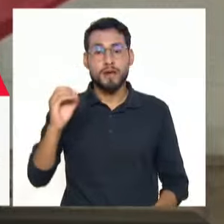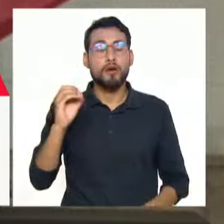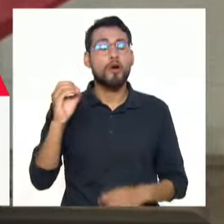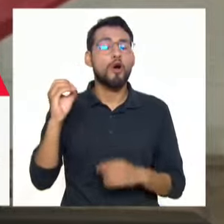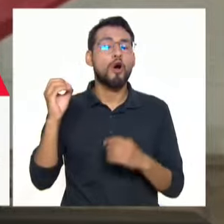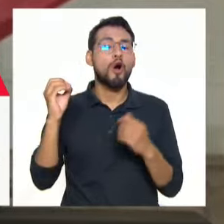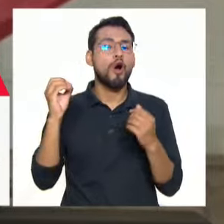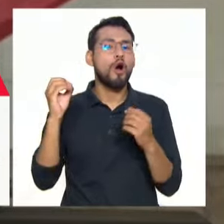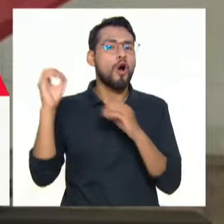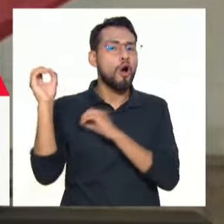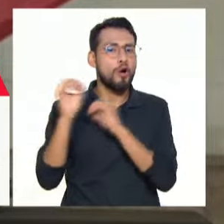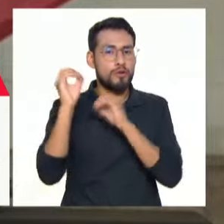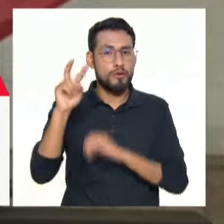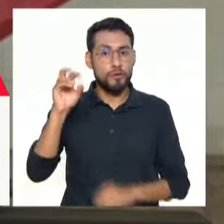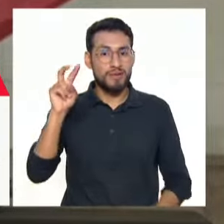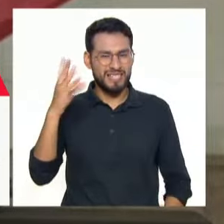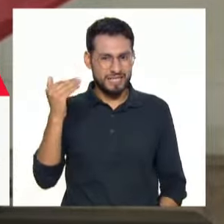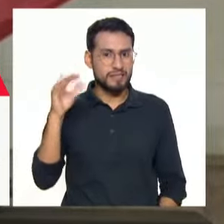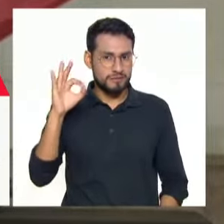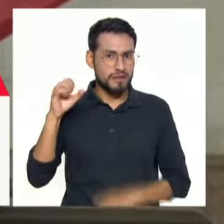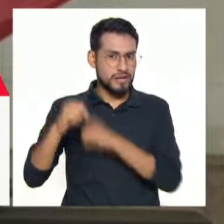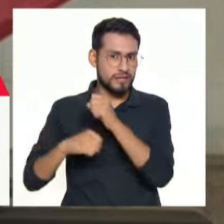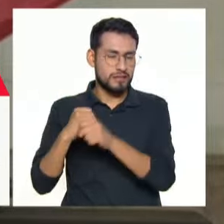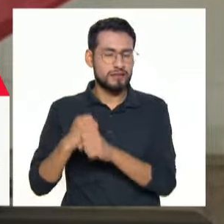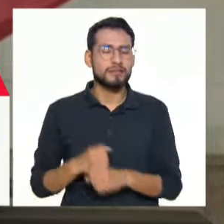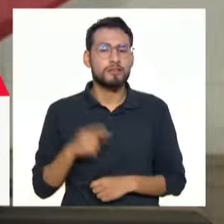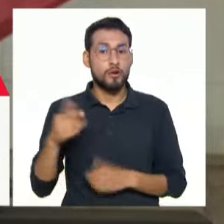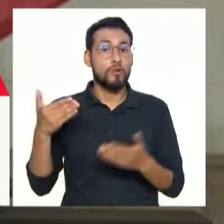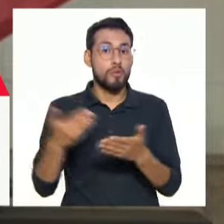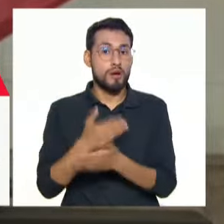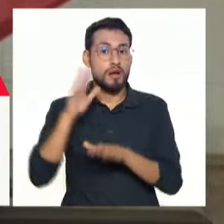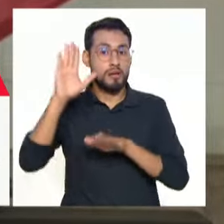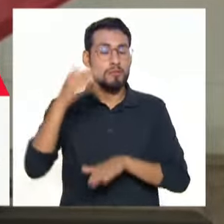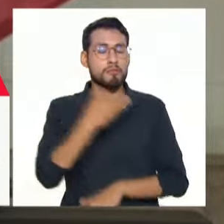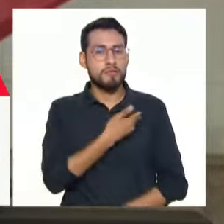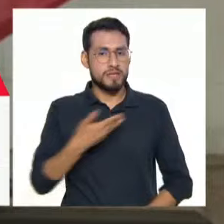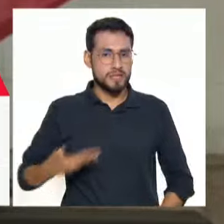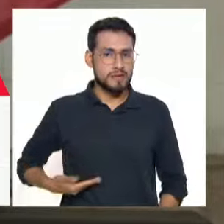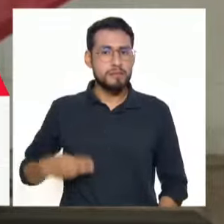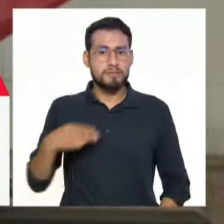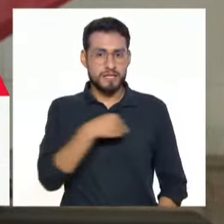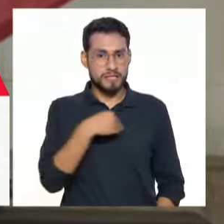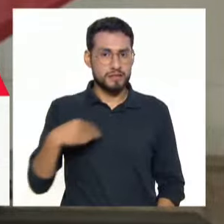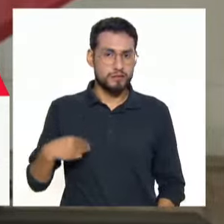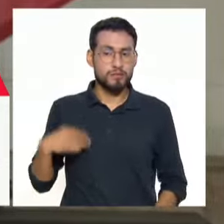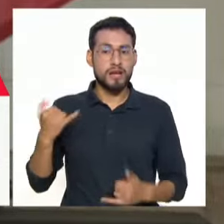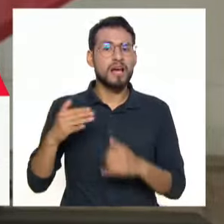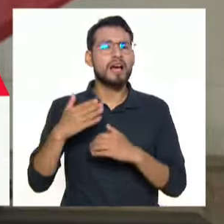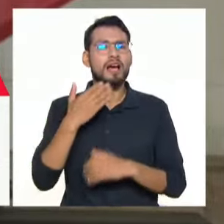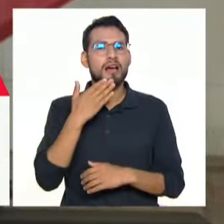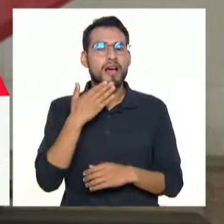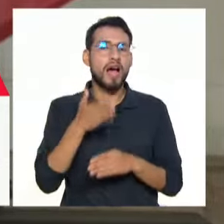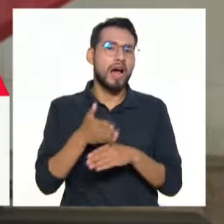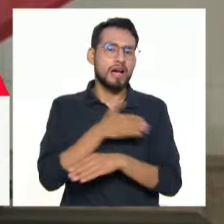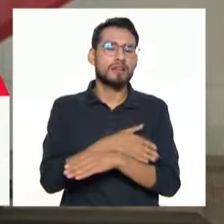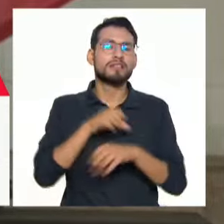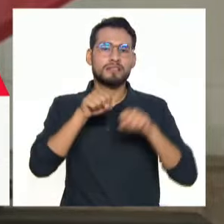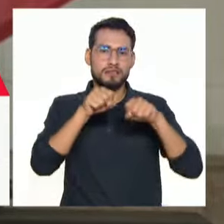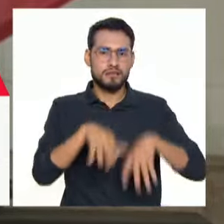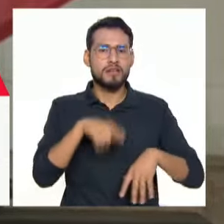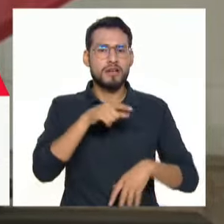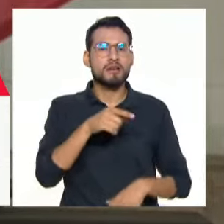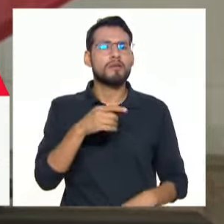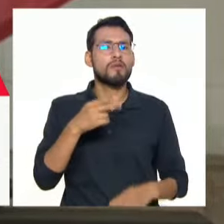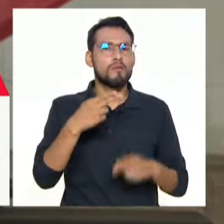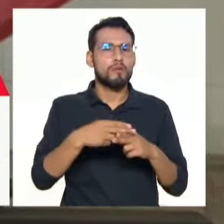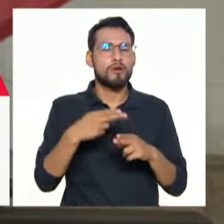mismo año. Ceremonia de juramentación del nuevo presidente del Consejo de Ministros tras la renuncia de este